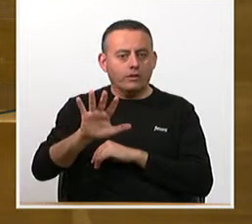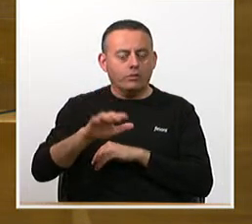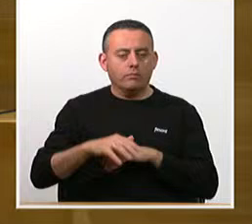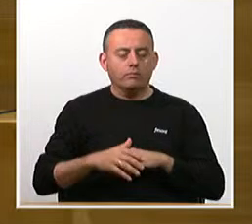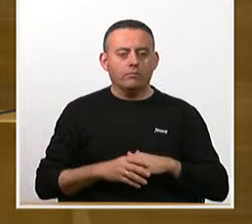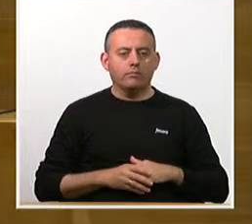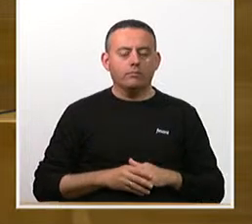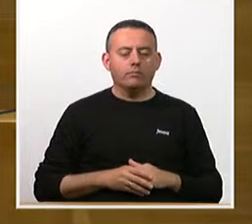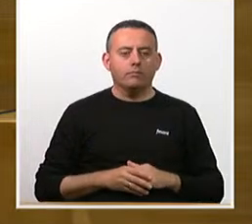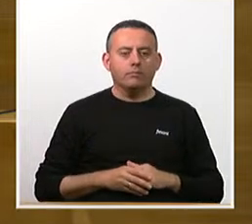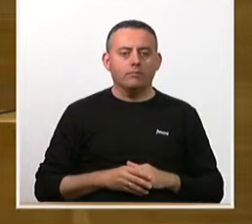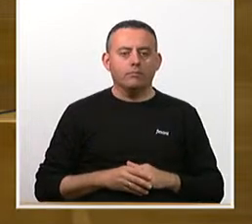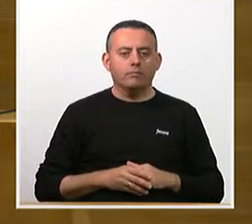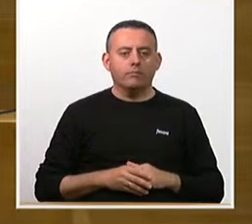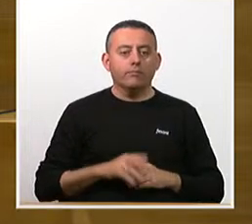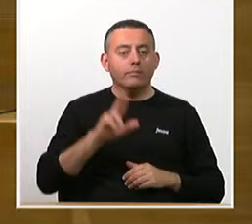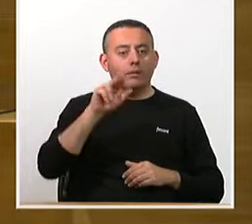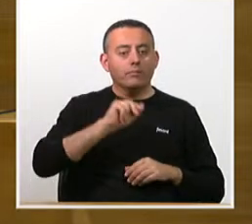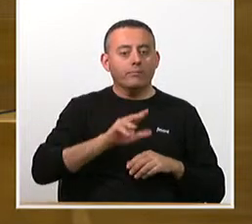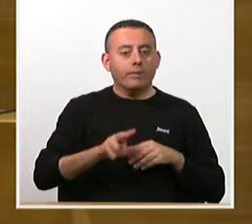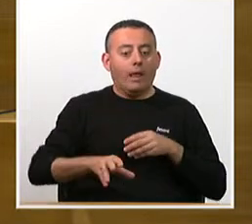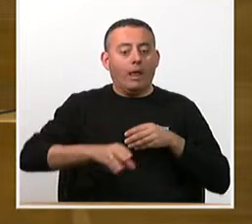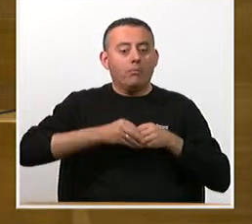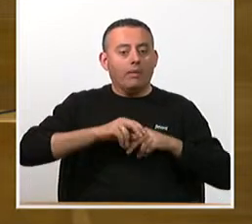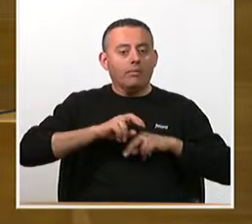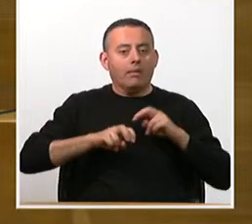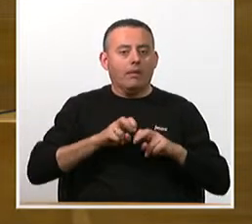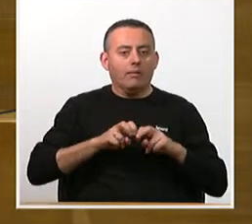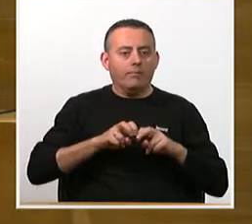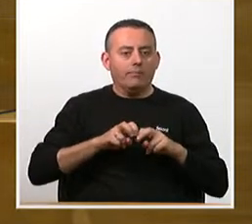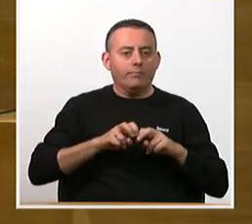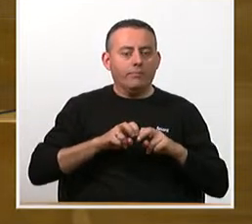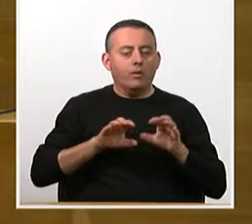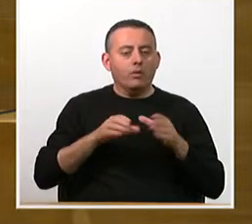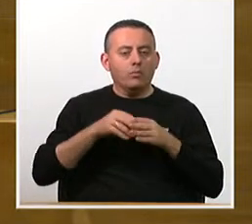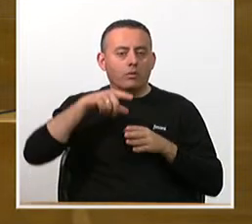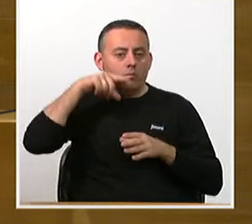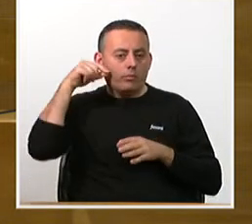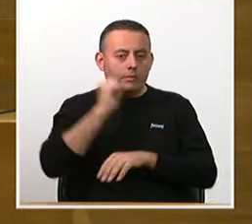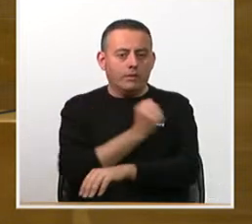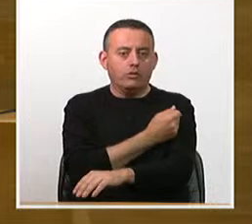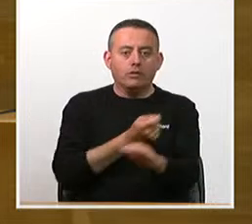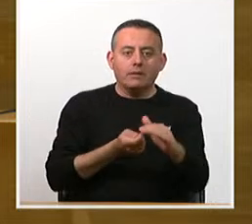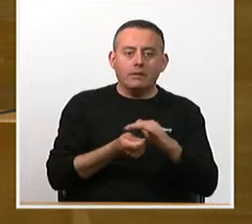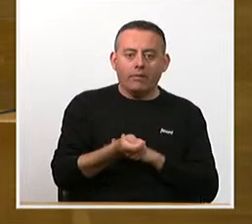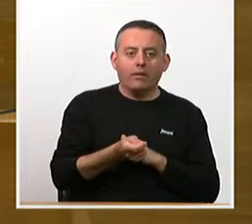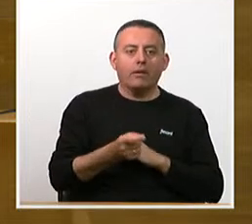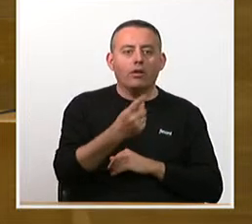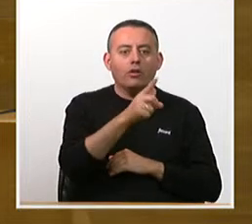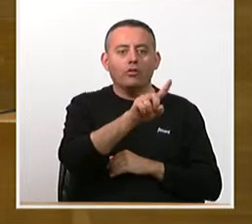1225 con la enmienda del grupo parlamentario compromís registro entrada